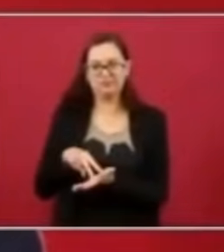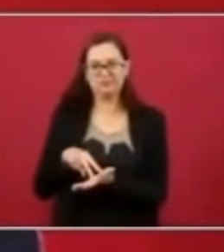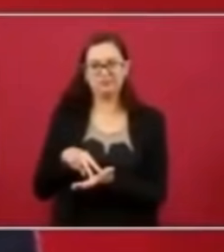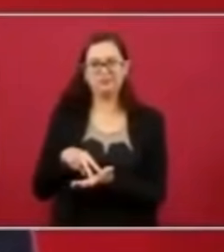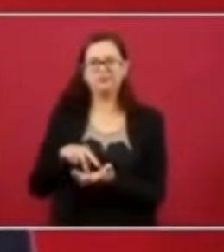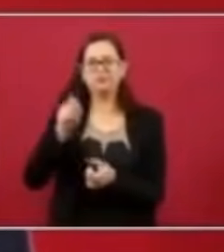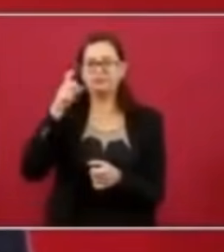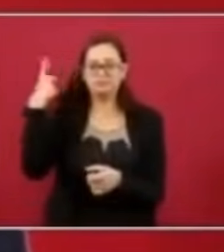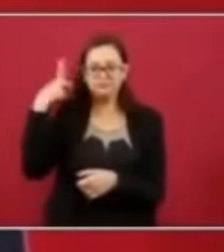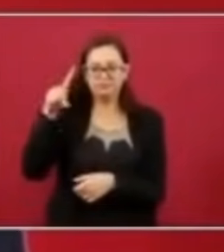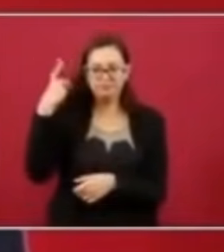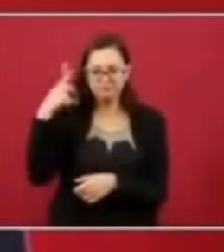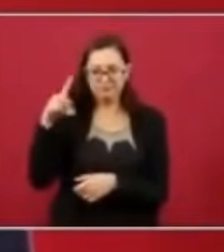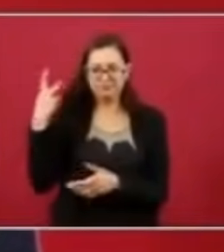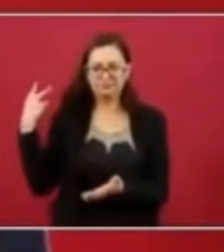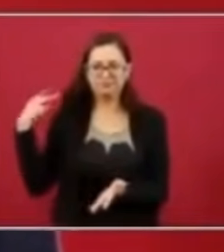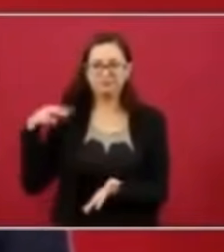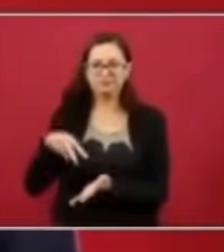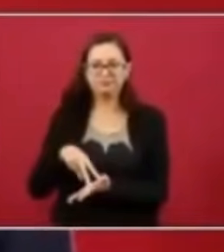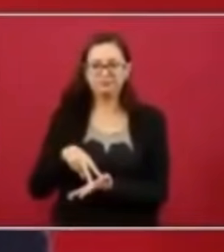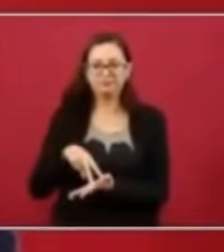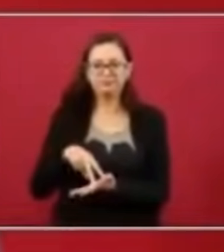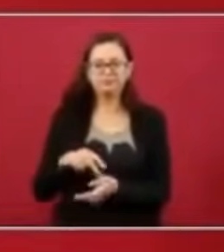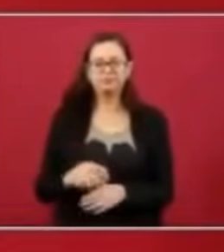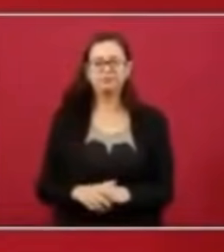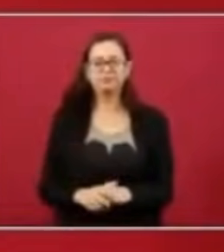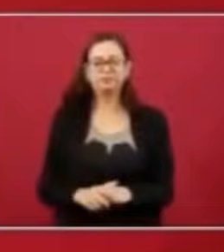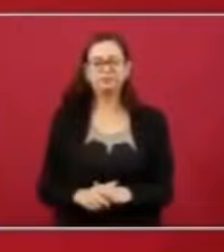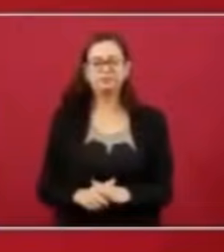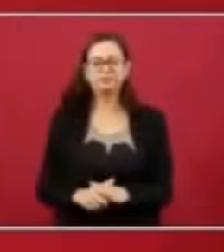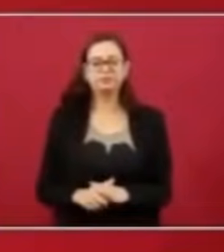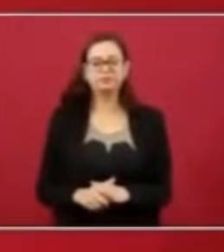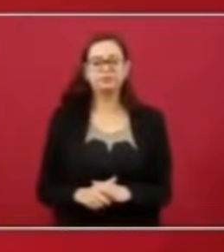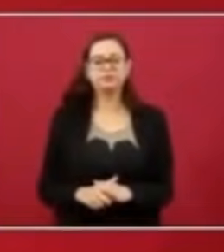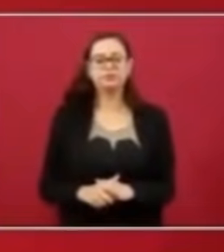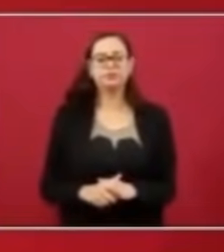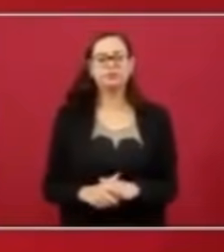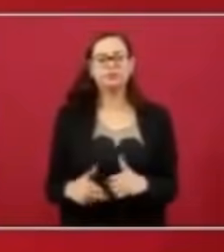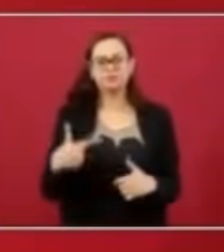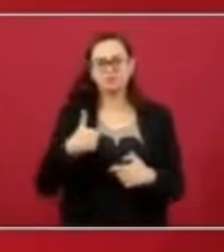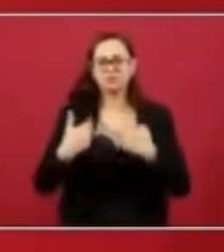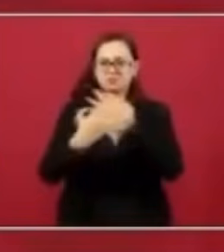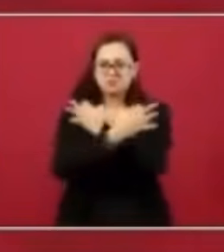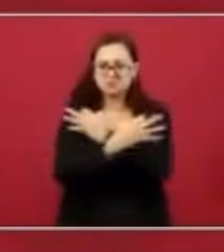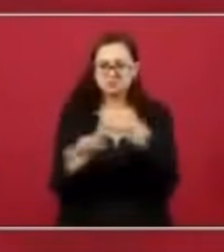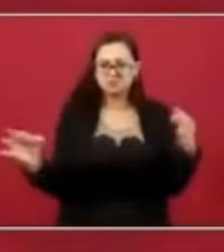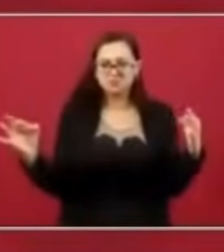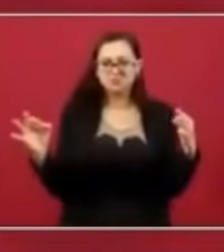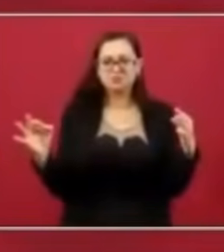y en Durango, y el mensaje fue